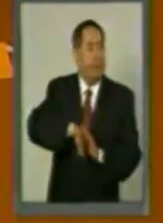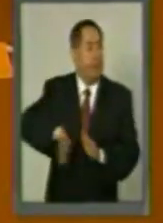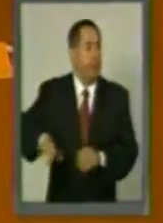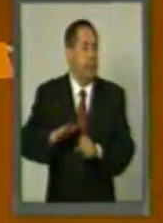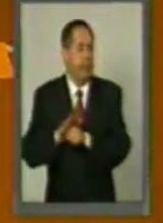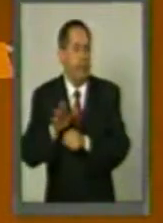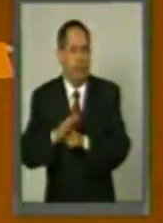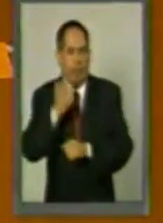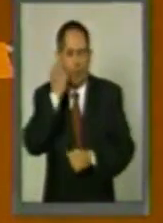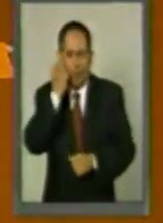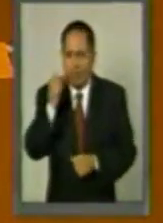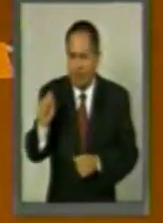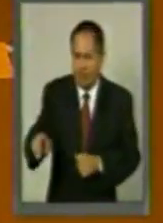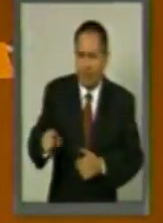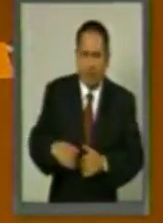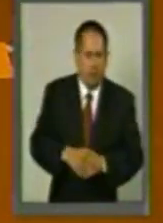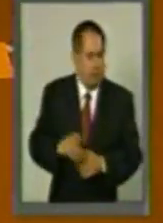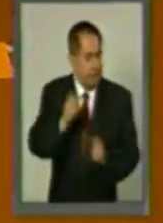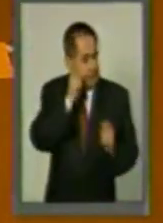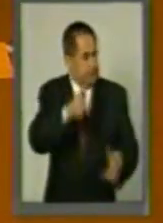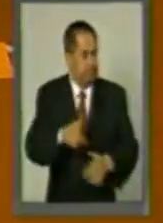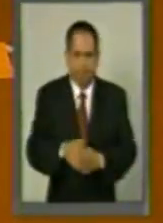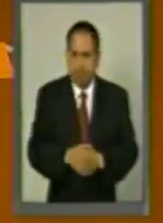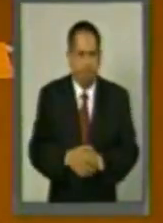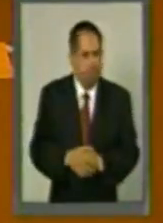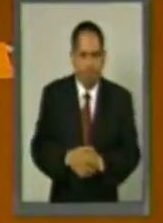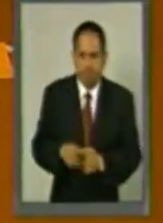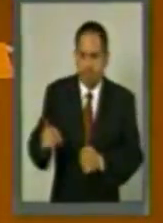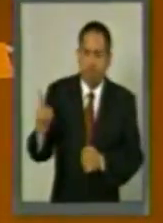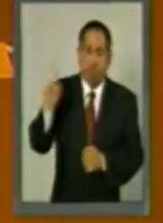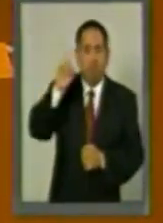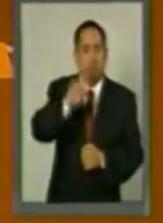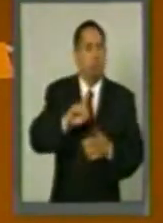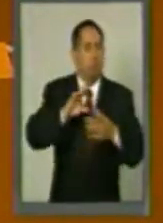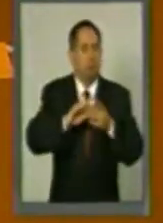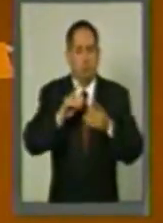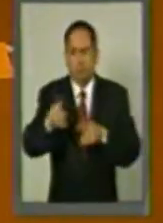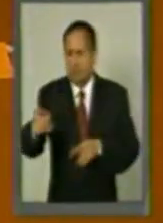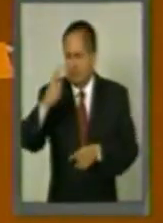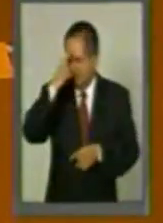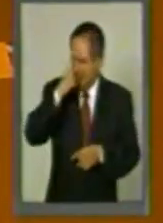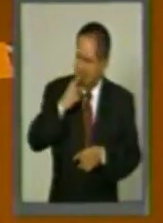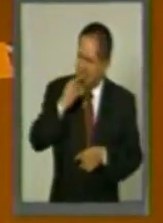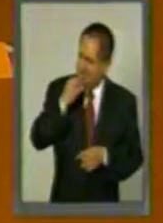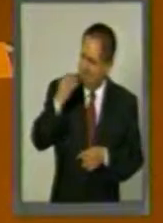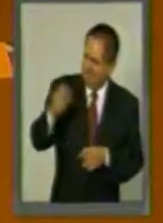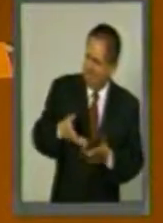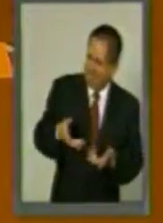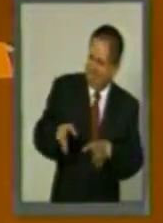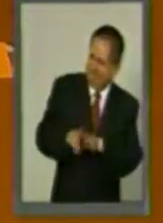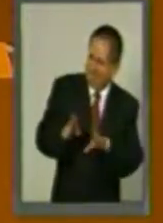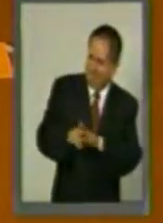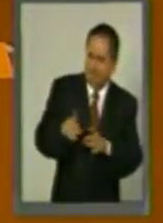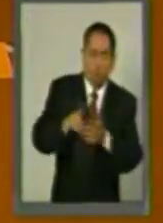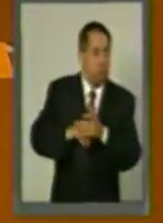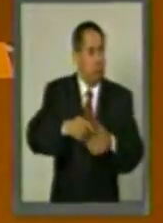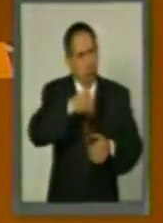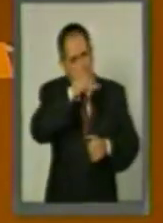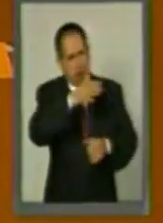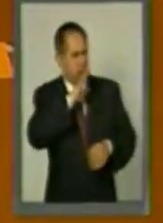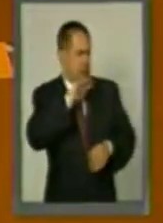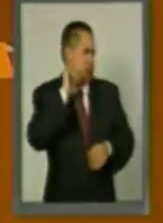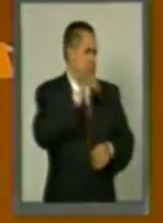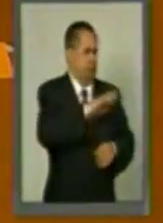organizada. Y es sorprendente escuchar la desfachatez con el que reclama los condenables